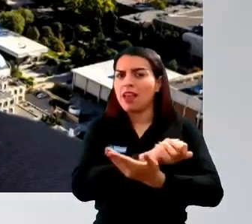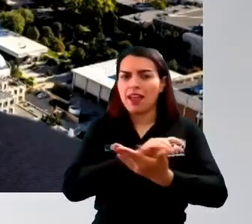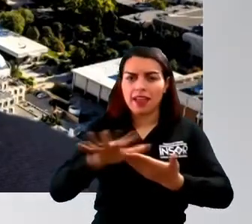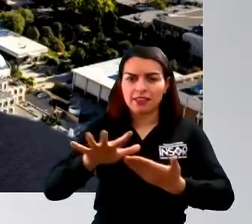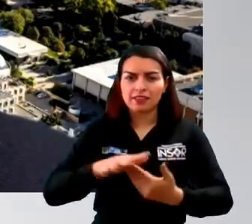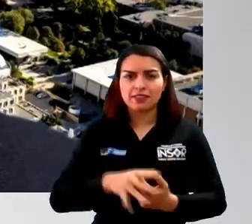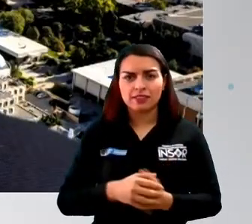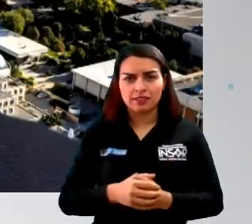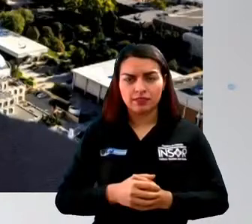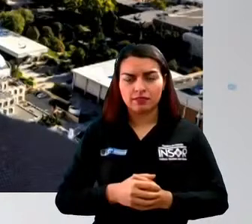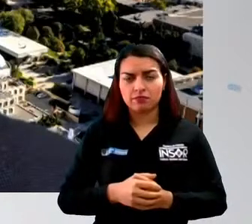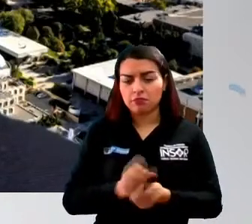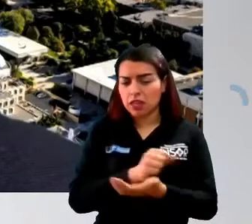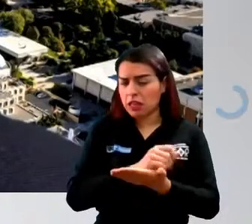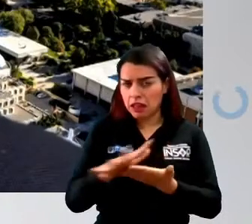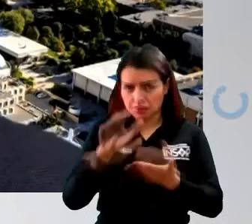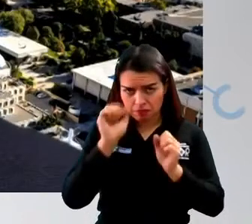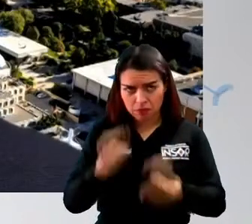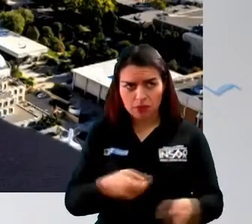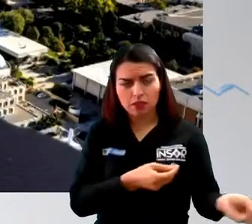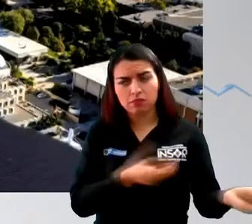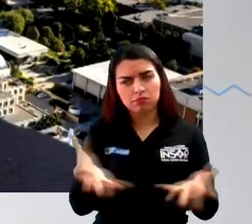gratuitamente para todo el mundo.